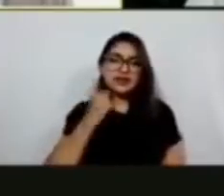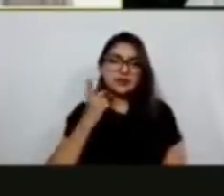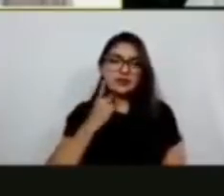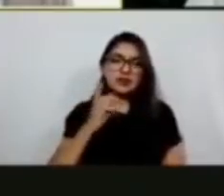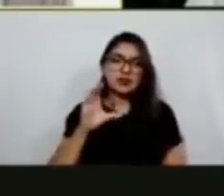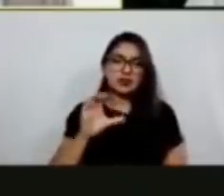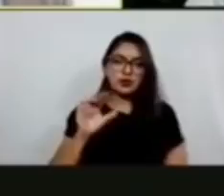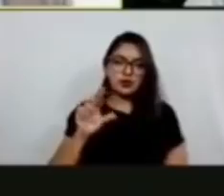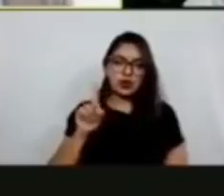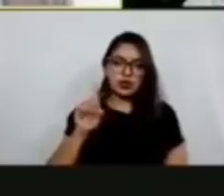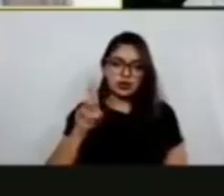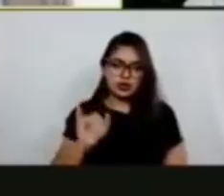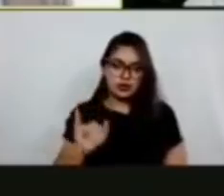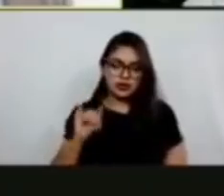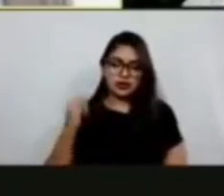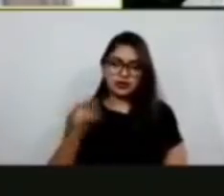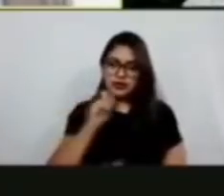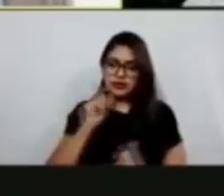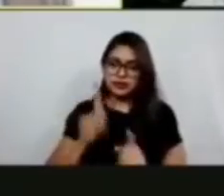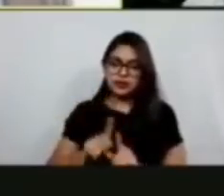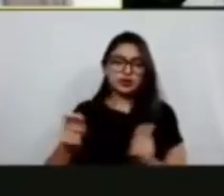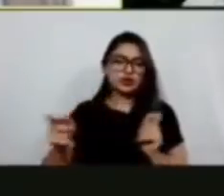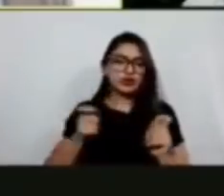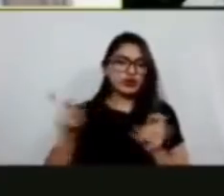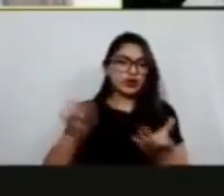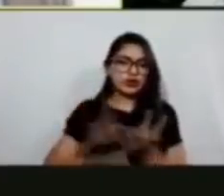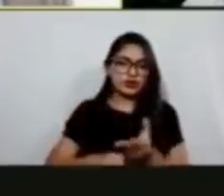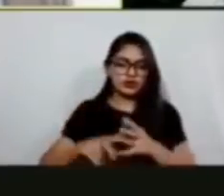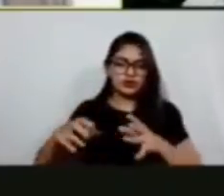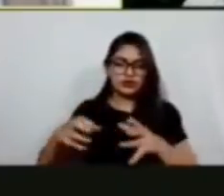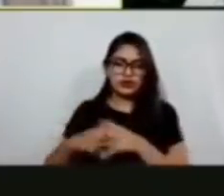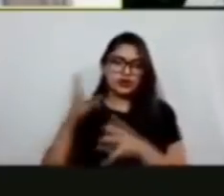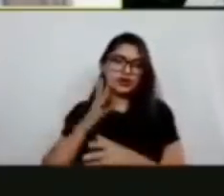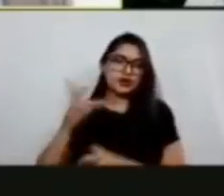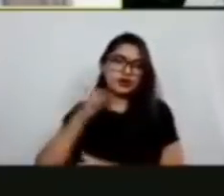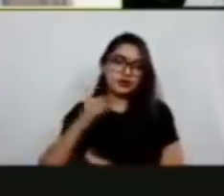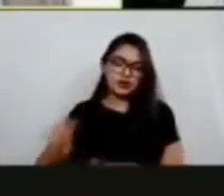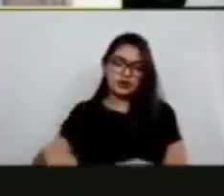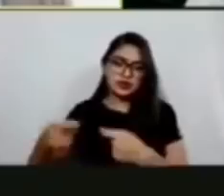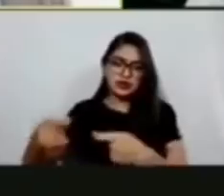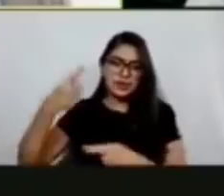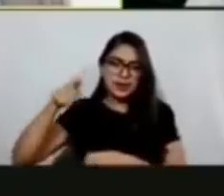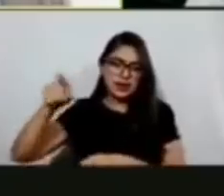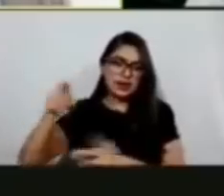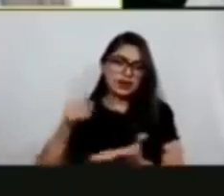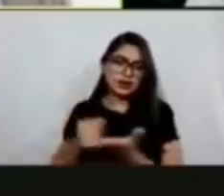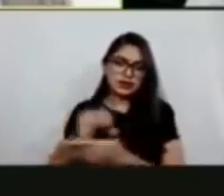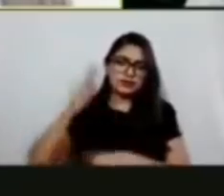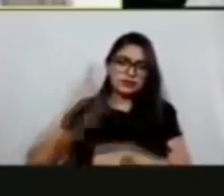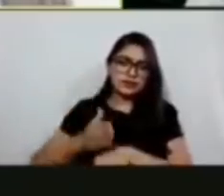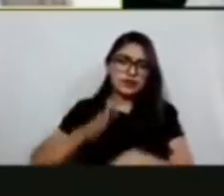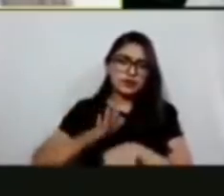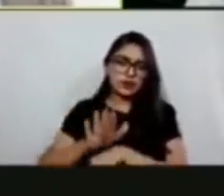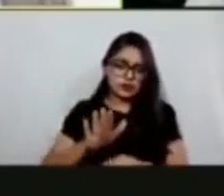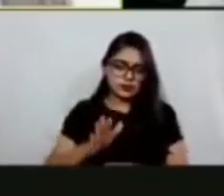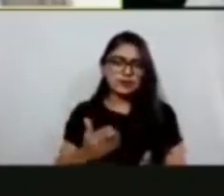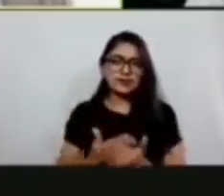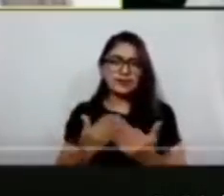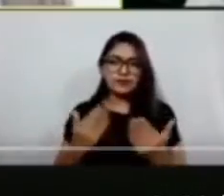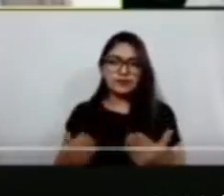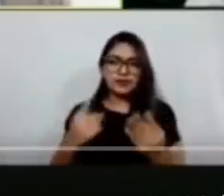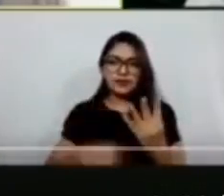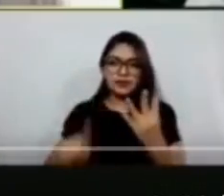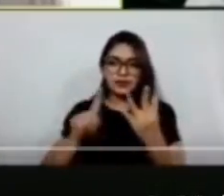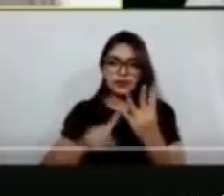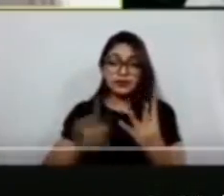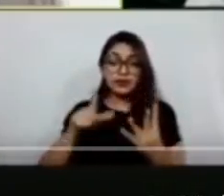Contraloría Interna de la Cámara de Diputados para que imponga la sanción correspondiente al denunciado. Cuarto, Gabriel Ricardo Quadri